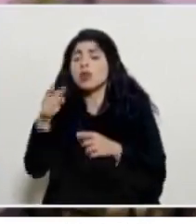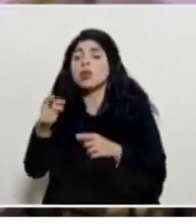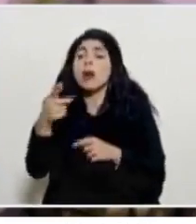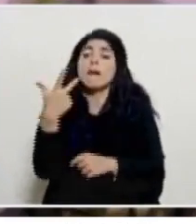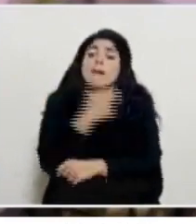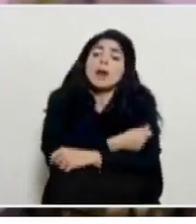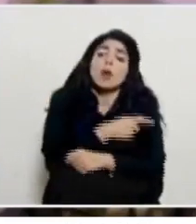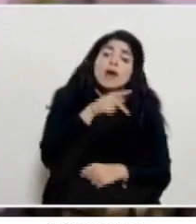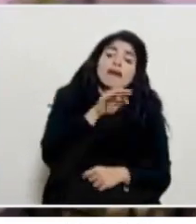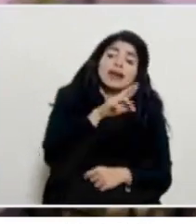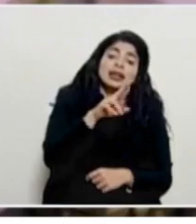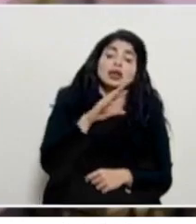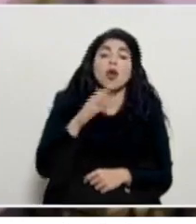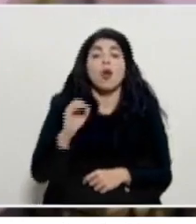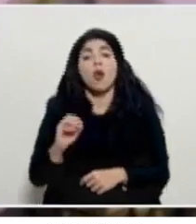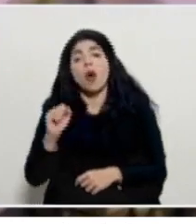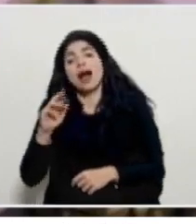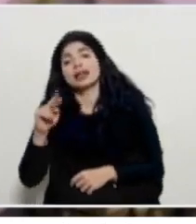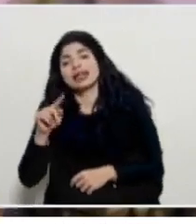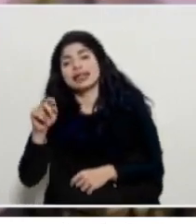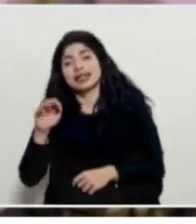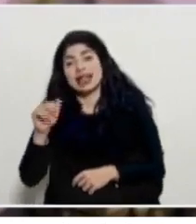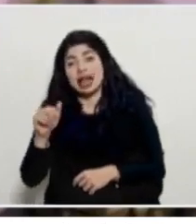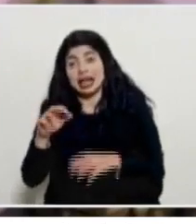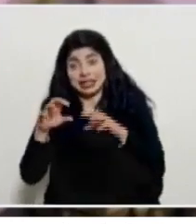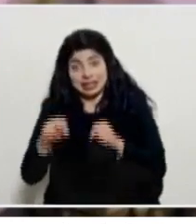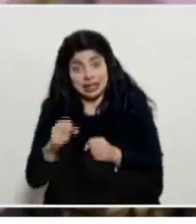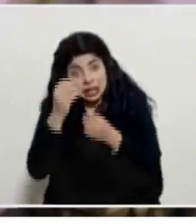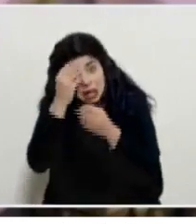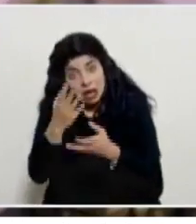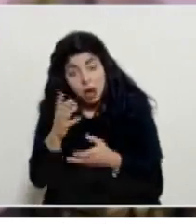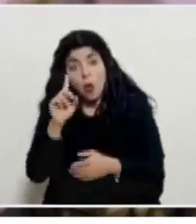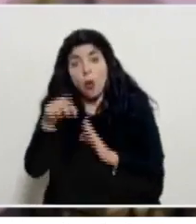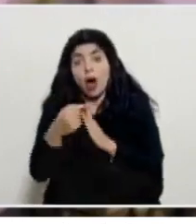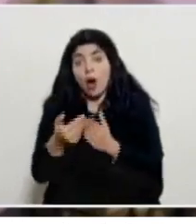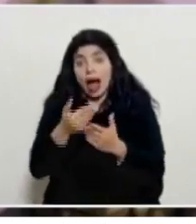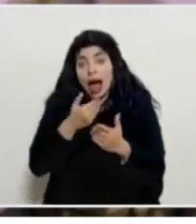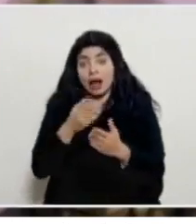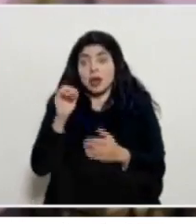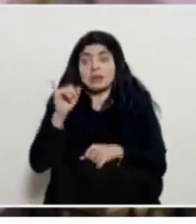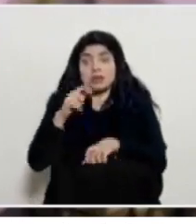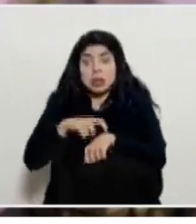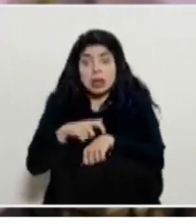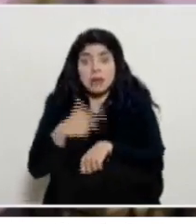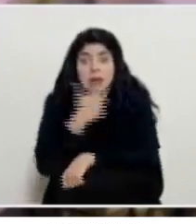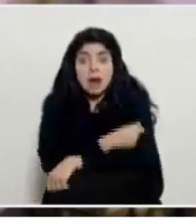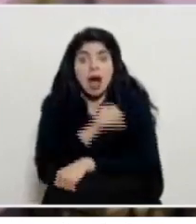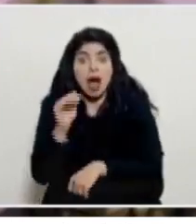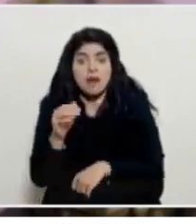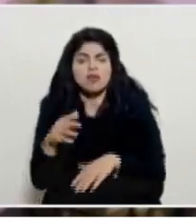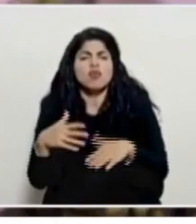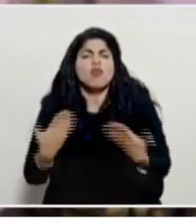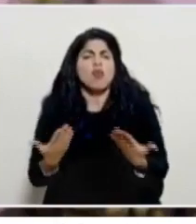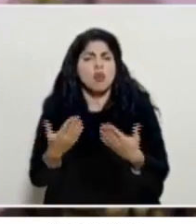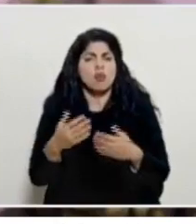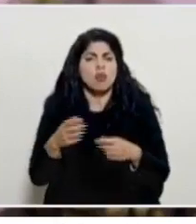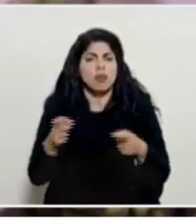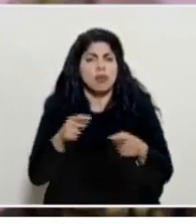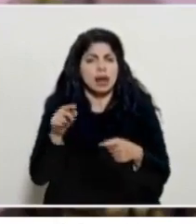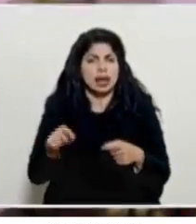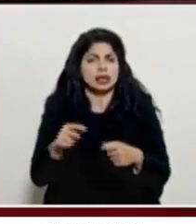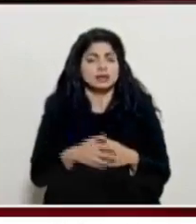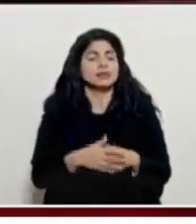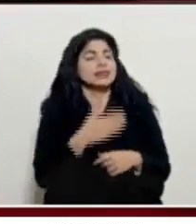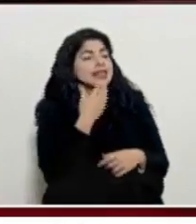la van a poner la de Pfizer o la de AstraZeneca ¿Se le avisa desde que se le da la cita? ¿Se le avisa una hora antes en el momento de vacunarla? ¿Cómo está la logística también en esa línea? Muchas gracias